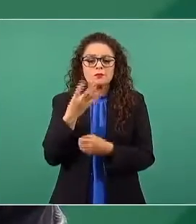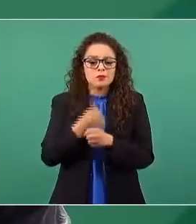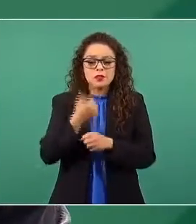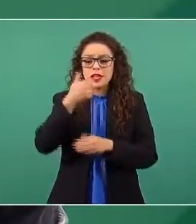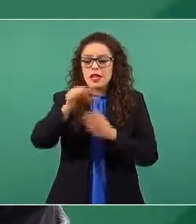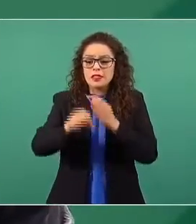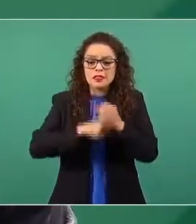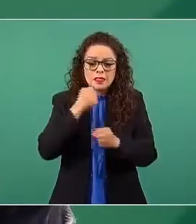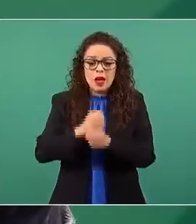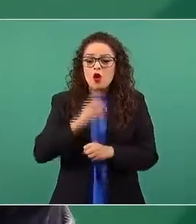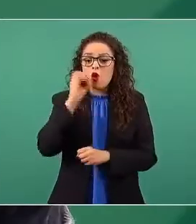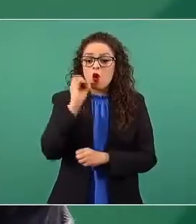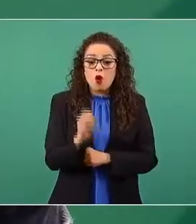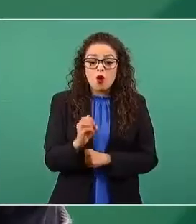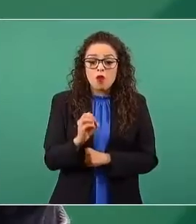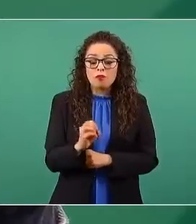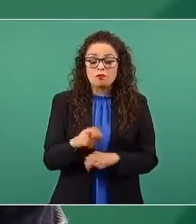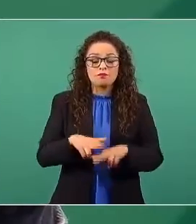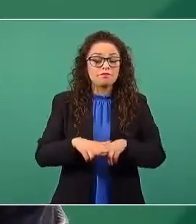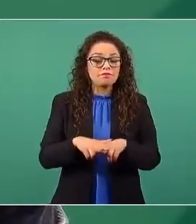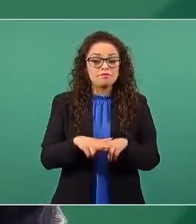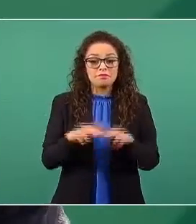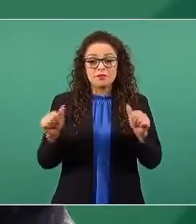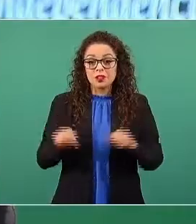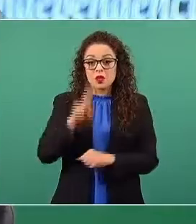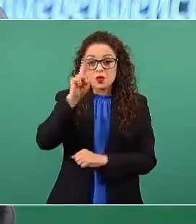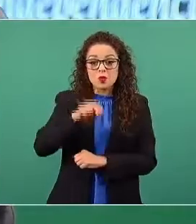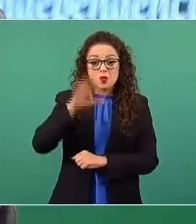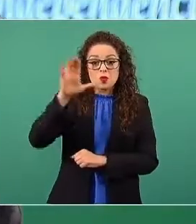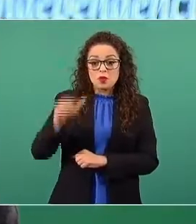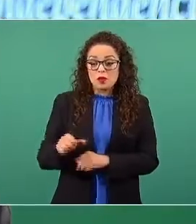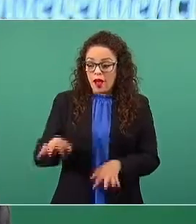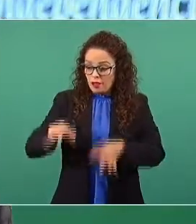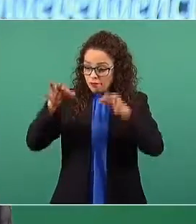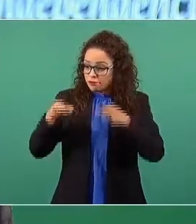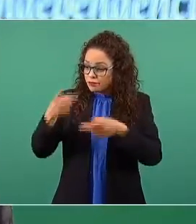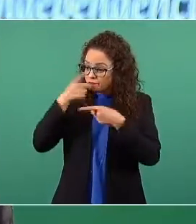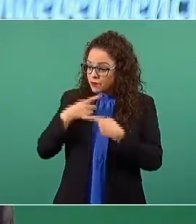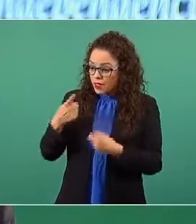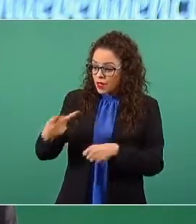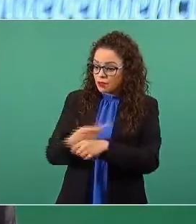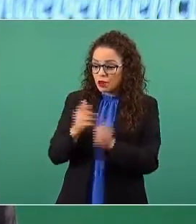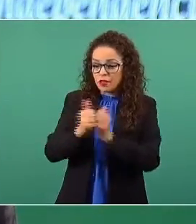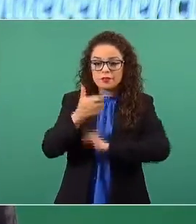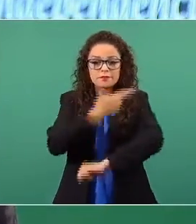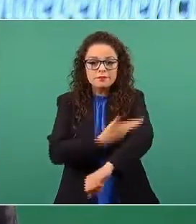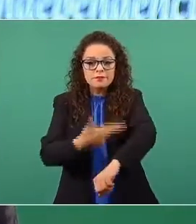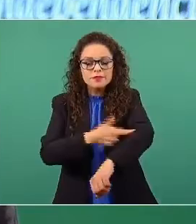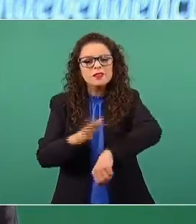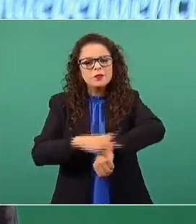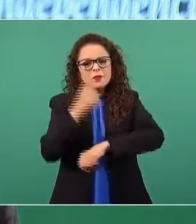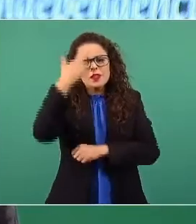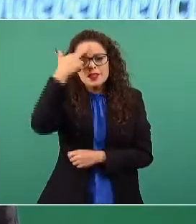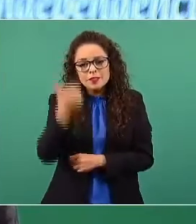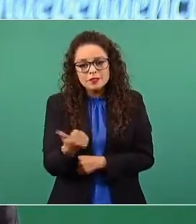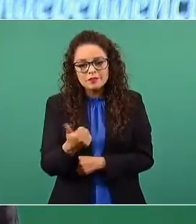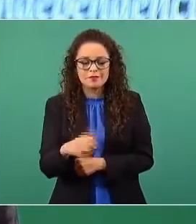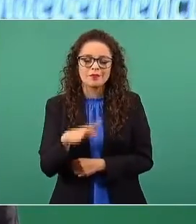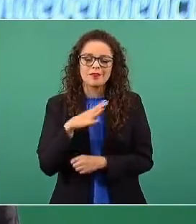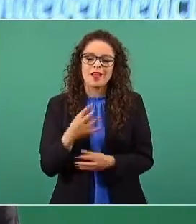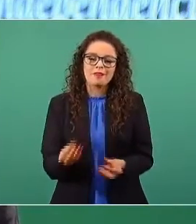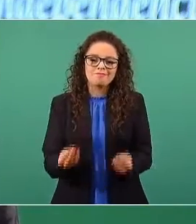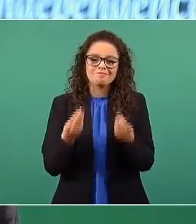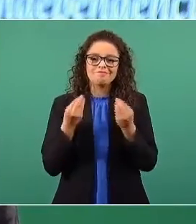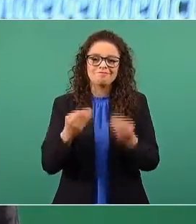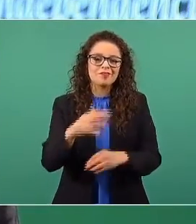o simplemente nunca ver la luz de salida. Esta es la razón. La corrupción que había en COFEPRIS. Y una vez más,